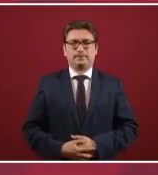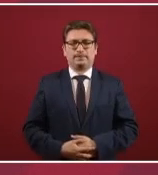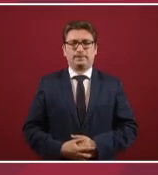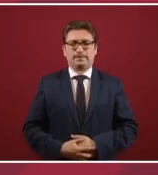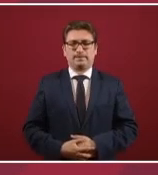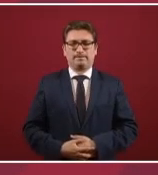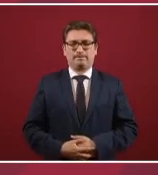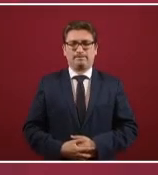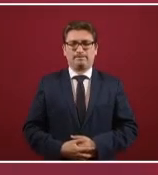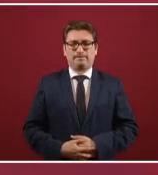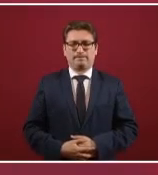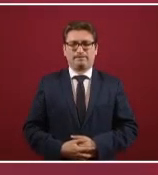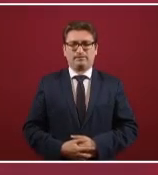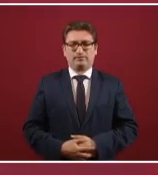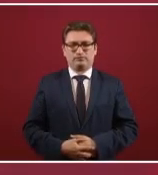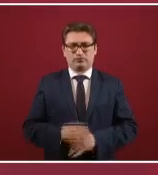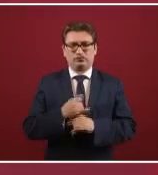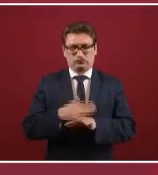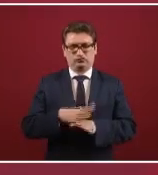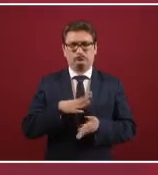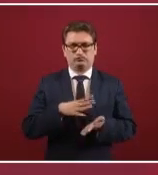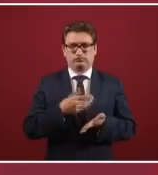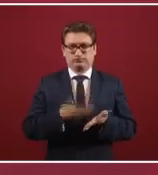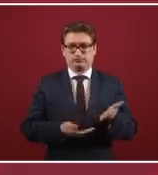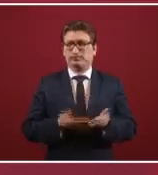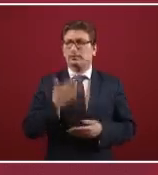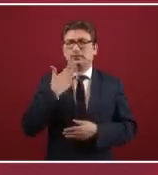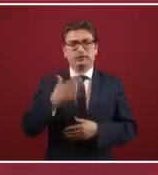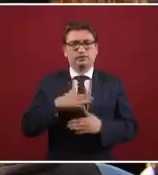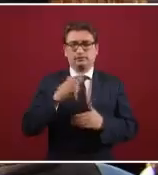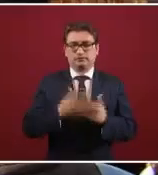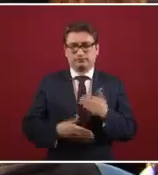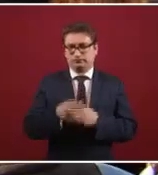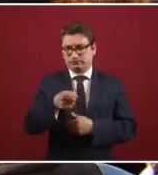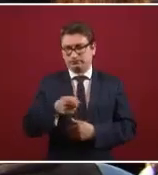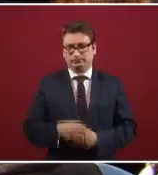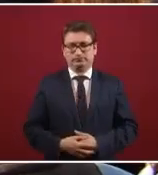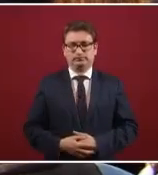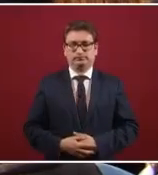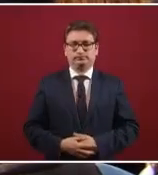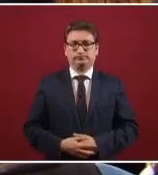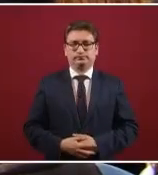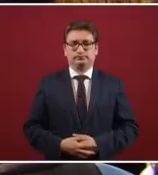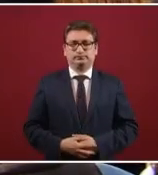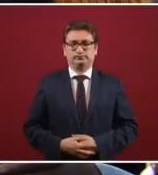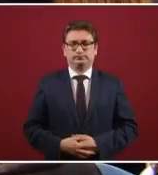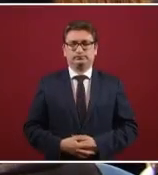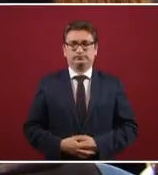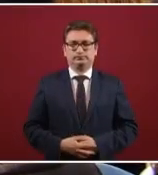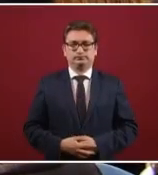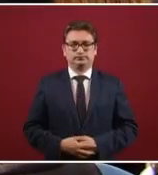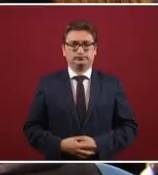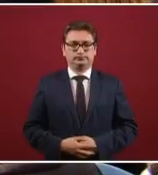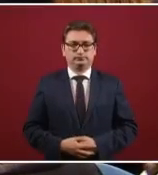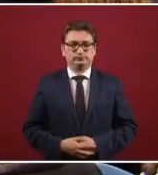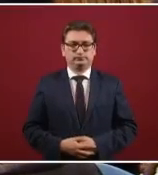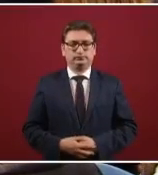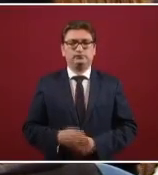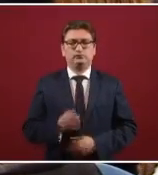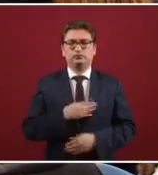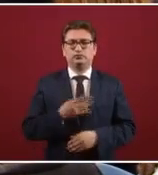porque tenemos los datos muy bien terminamos contigo el siguiente